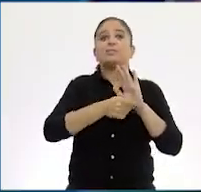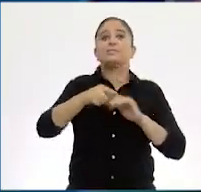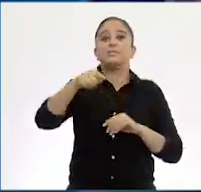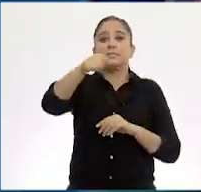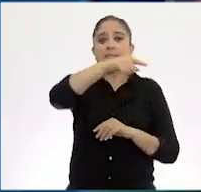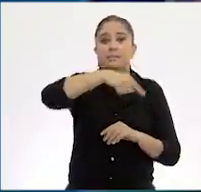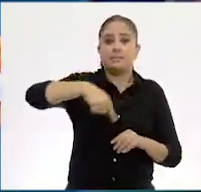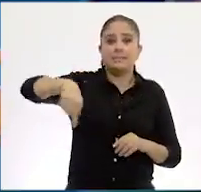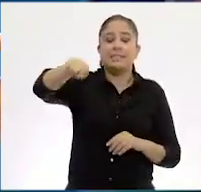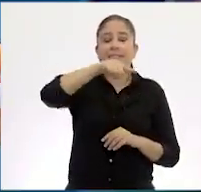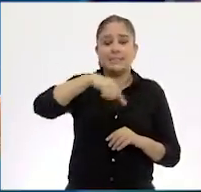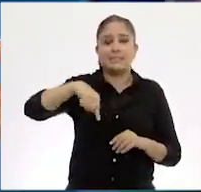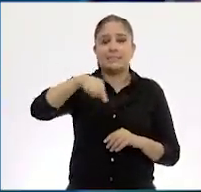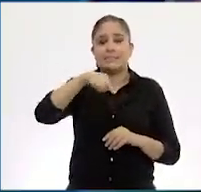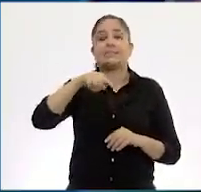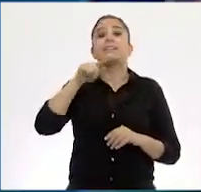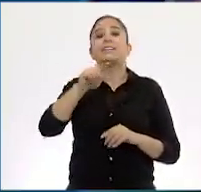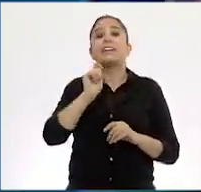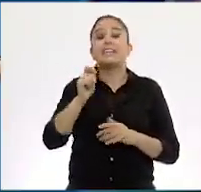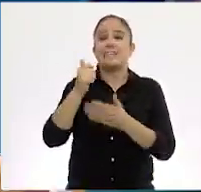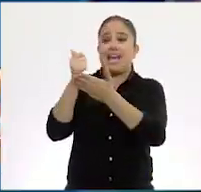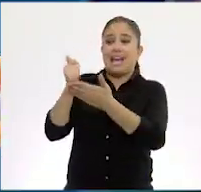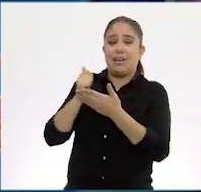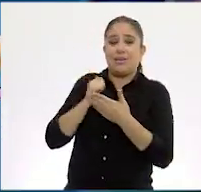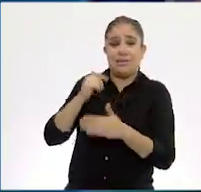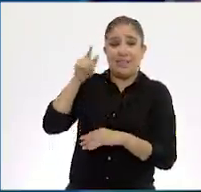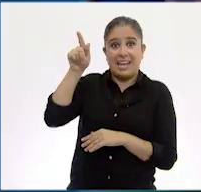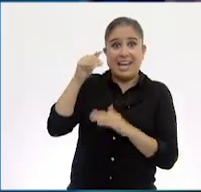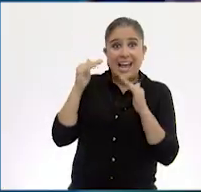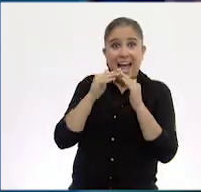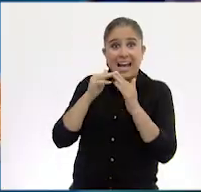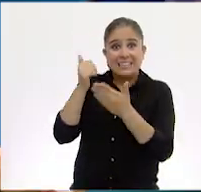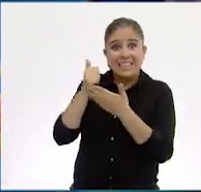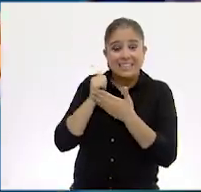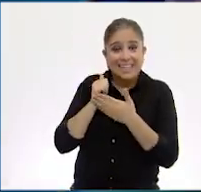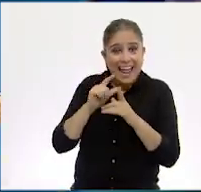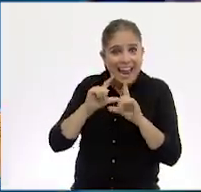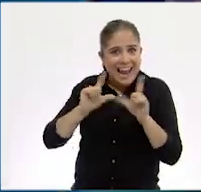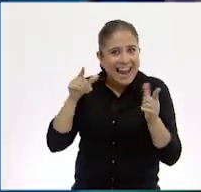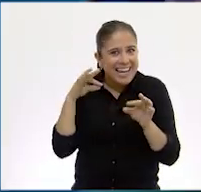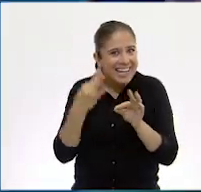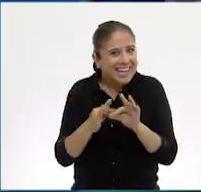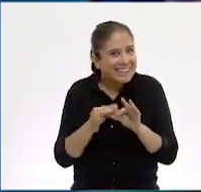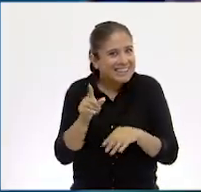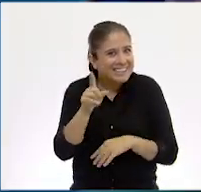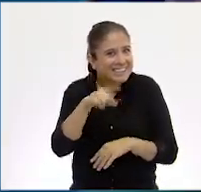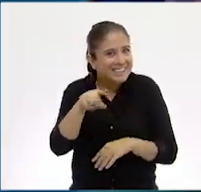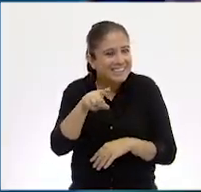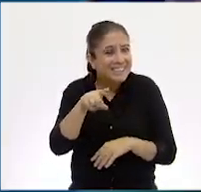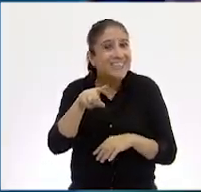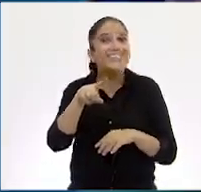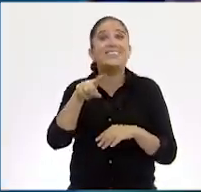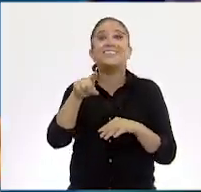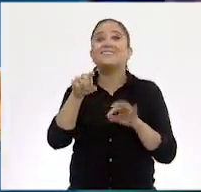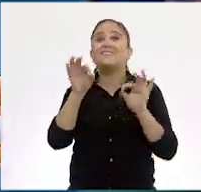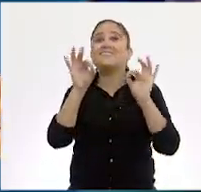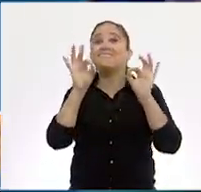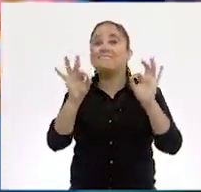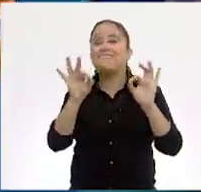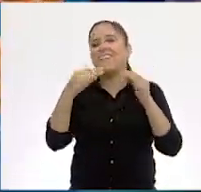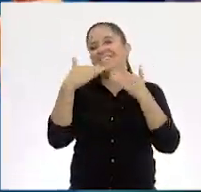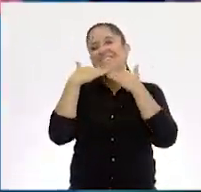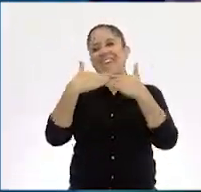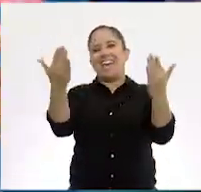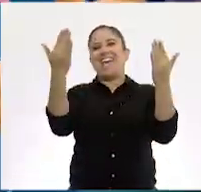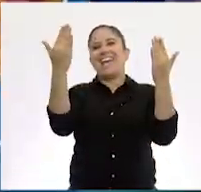sabes cómo hacerlo, pide ayuda en casa. ¿Lista? ¿Listo?